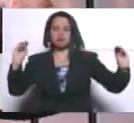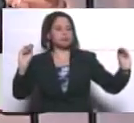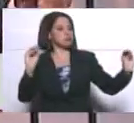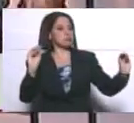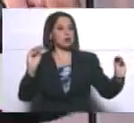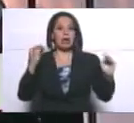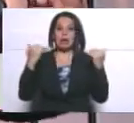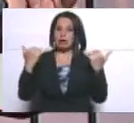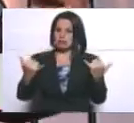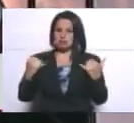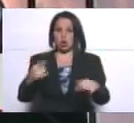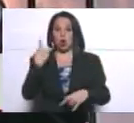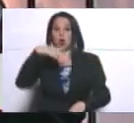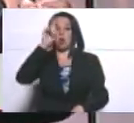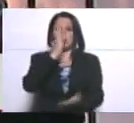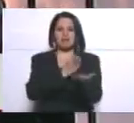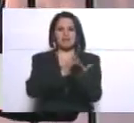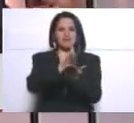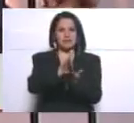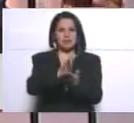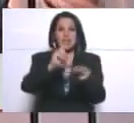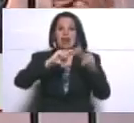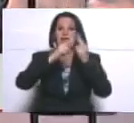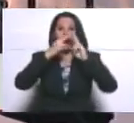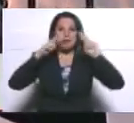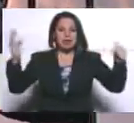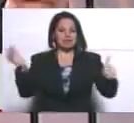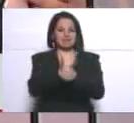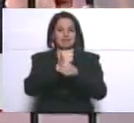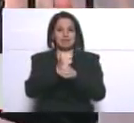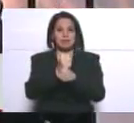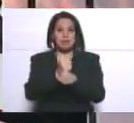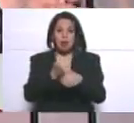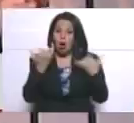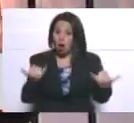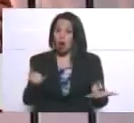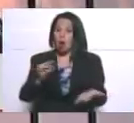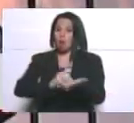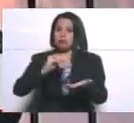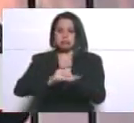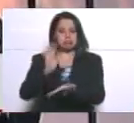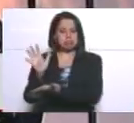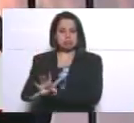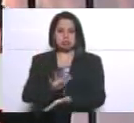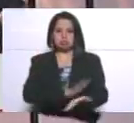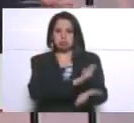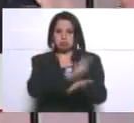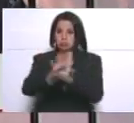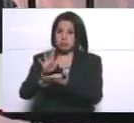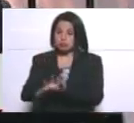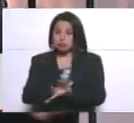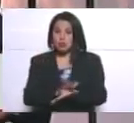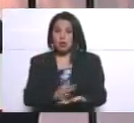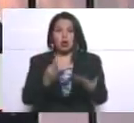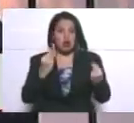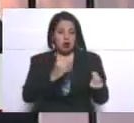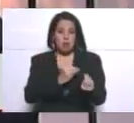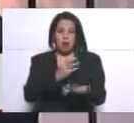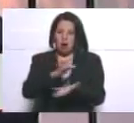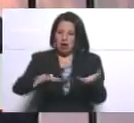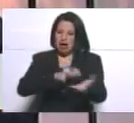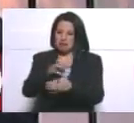que era el único camino para conseguir la paz, para volver a transitar el camino de la paz por los hechos violentos